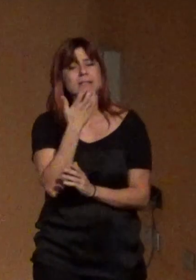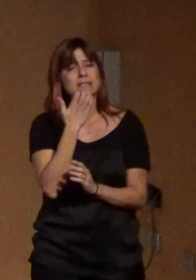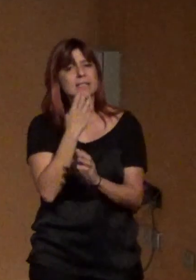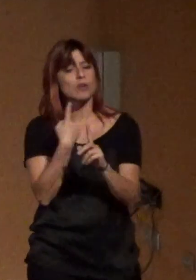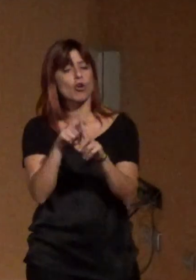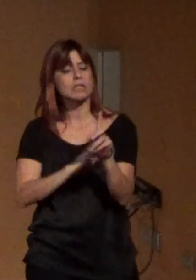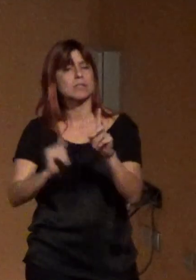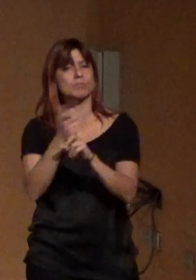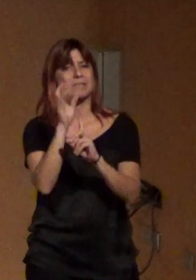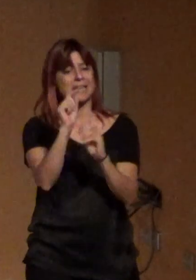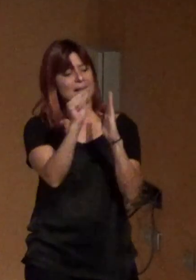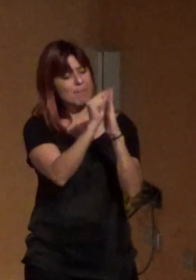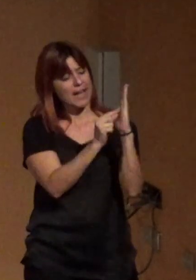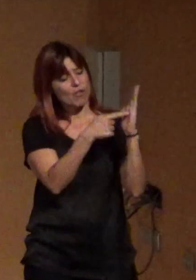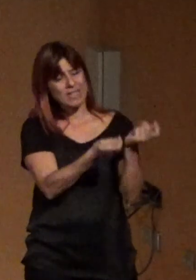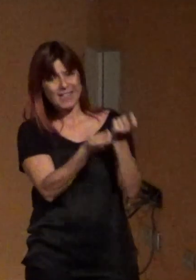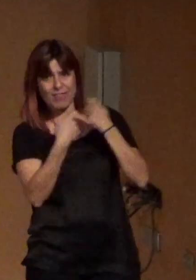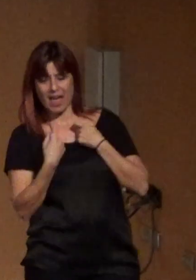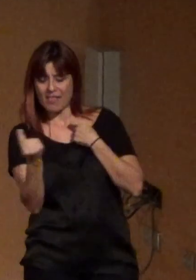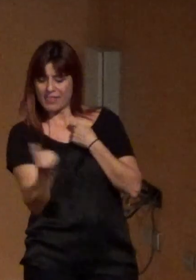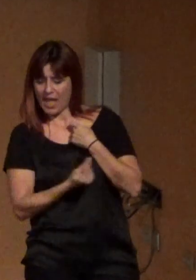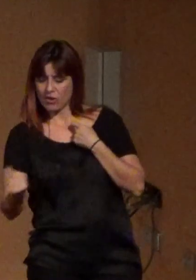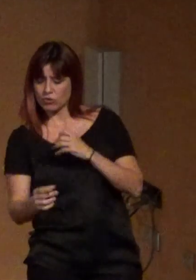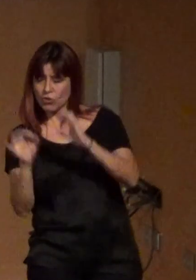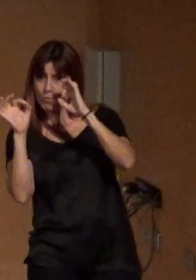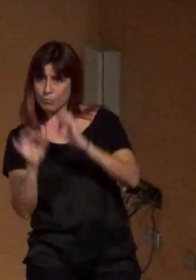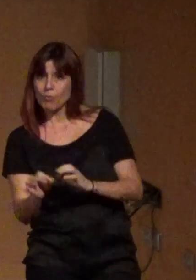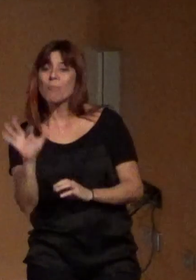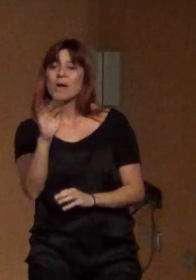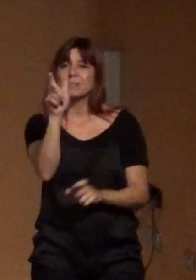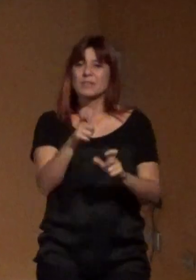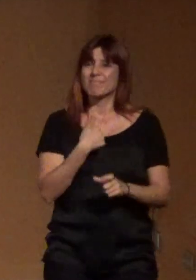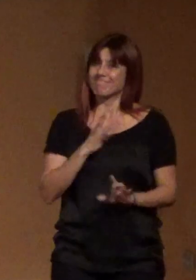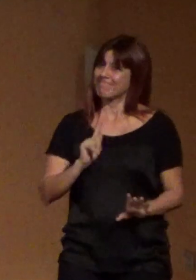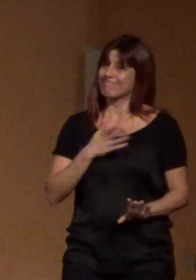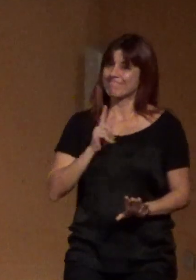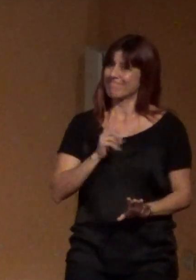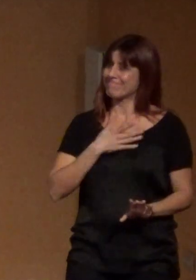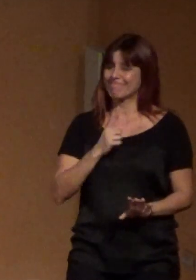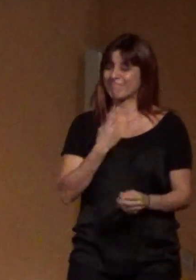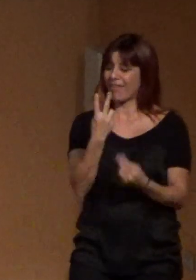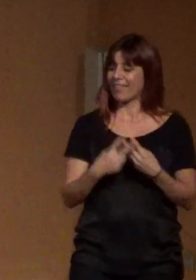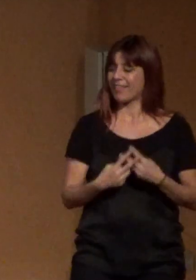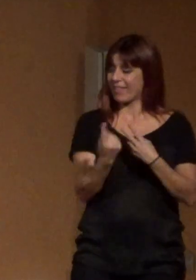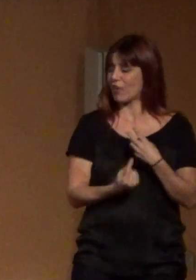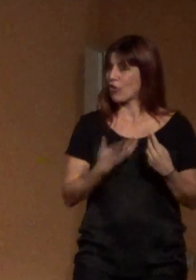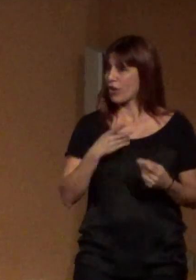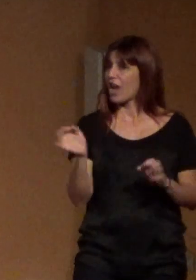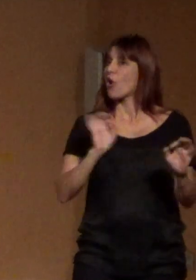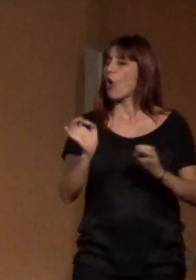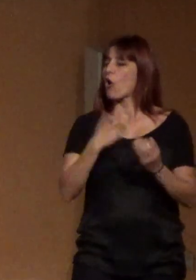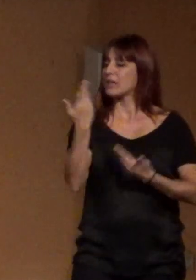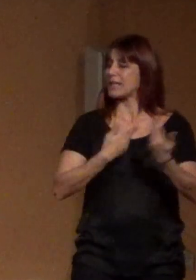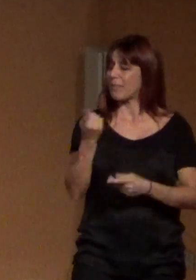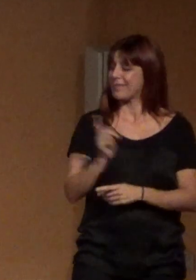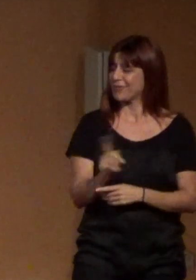para completar el diagnóstico y afianzar en la gente que se resiste a diagnosticarse, se resiste a tratarse, porque además son tratamientos que a veces son caros y desde el